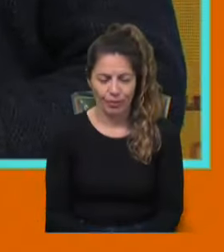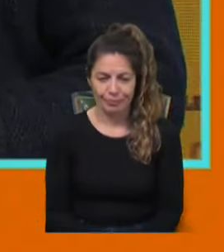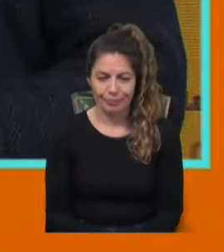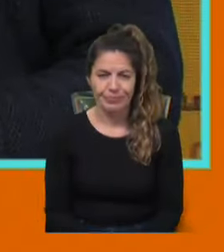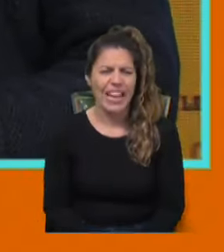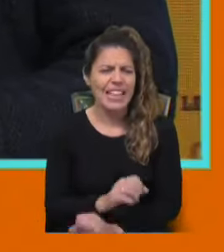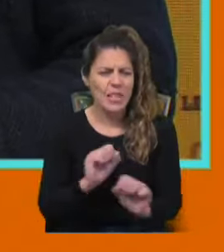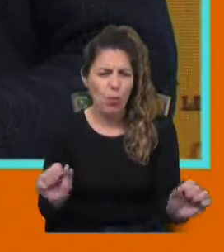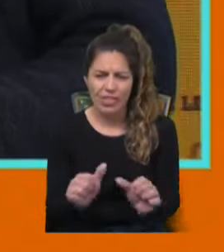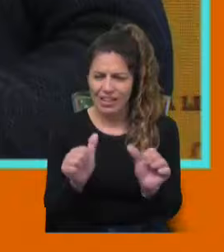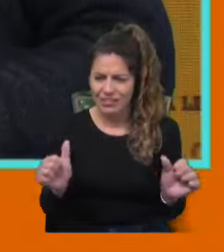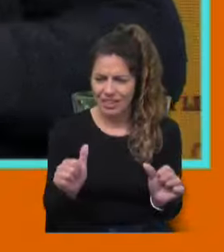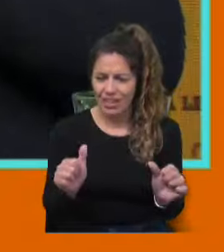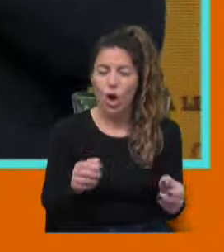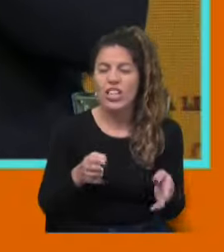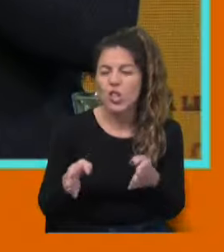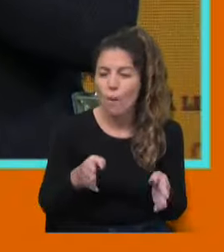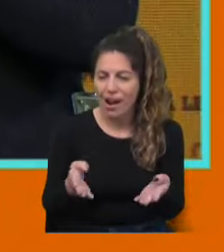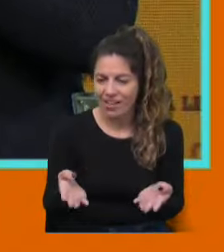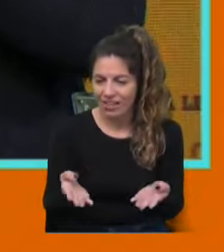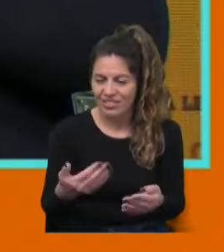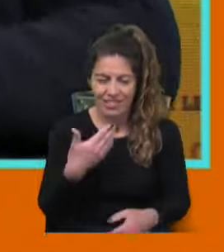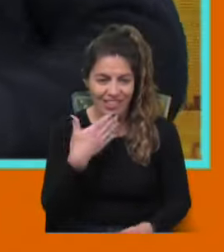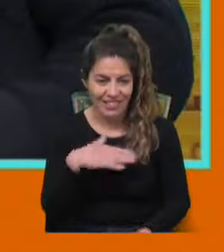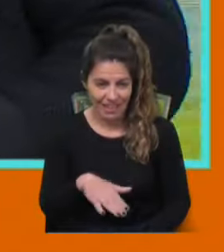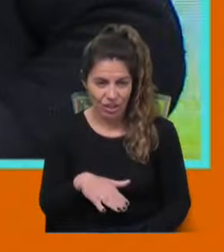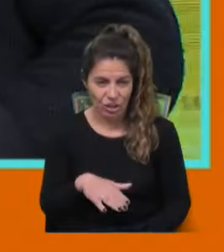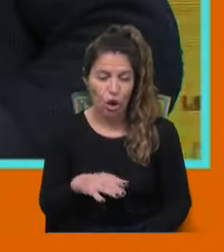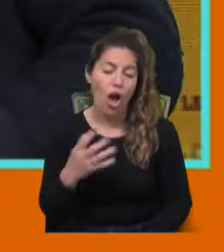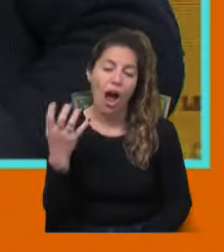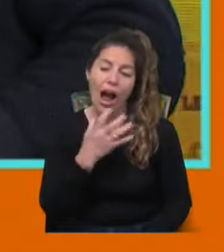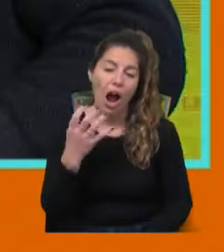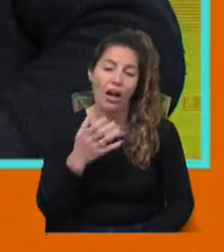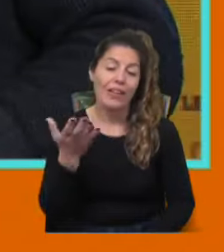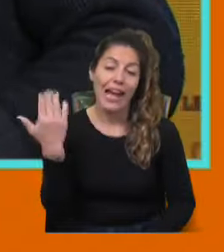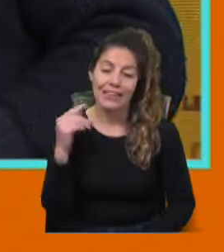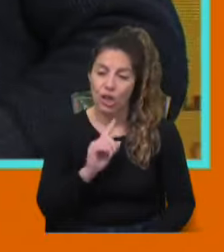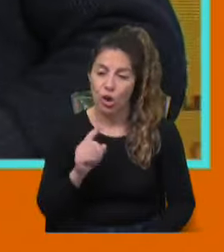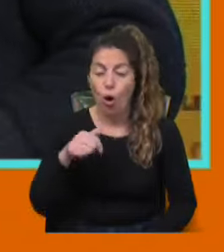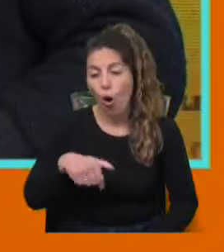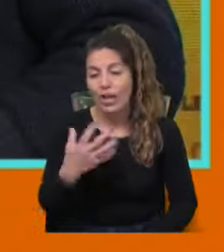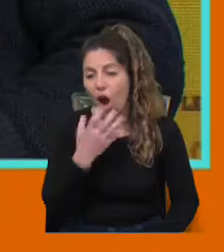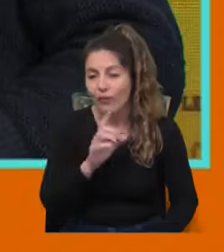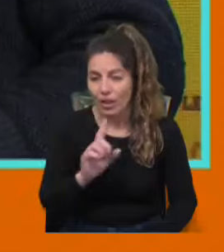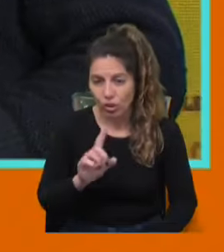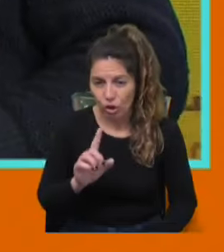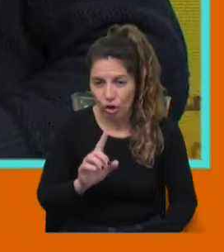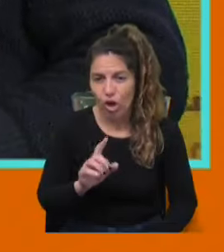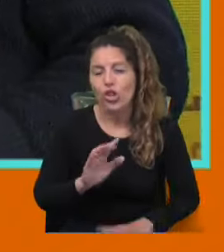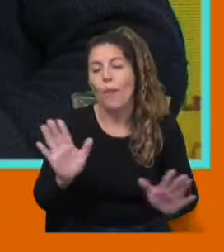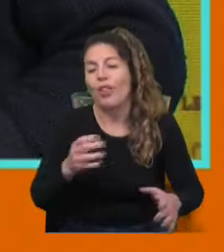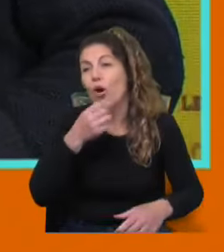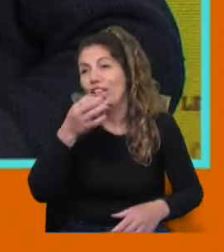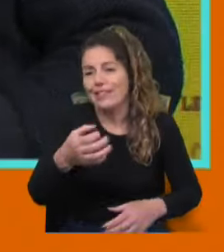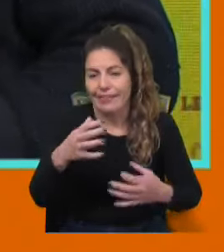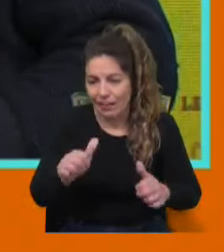qué se puede hacer con esos márgenes? Digamos, entiendo que no era catastrófico entonces, no es catastrófico ahora. Pero entiendo tampoco que, podemos tirar manteca al